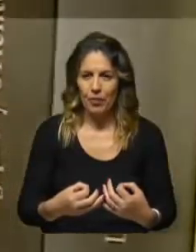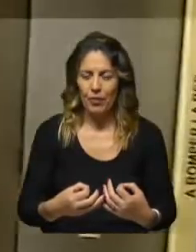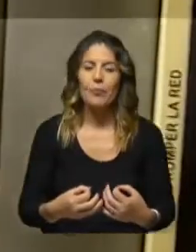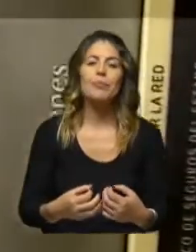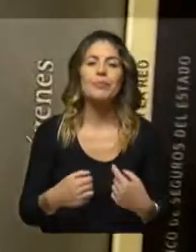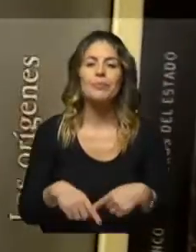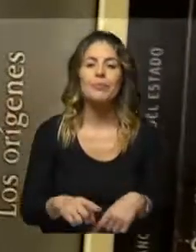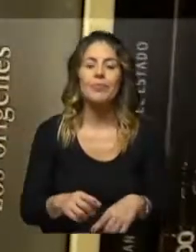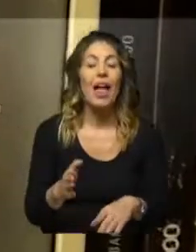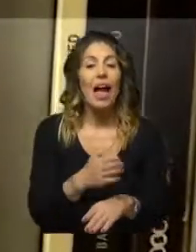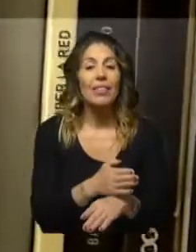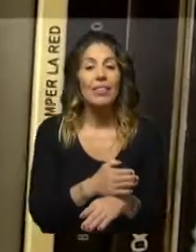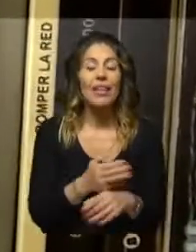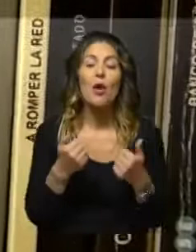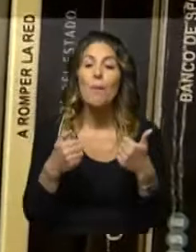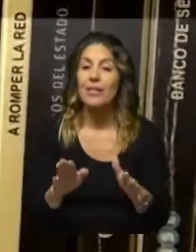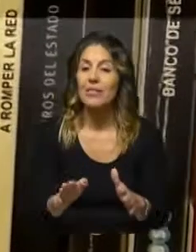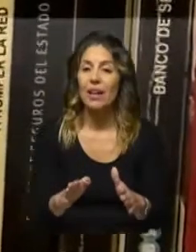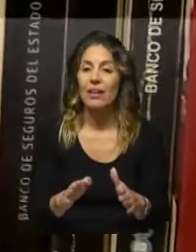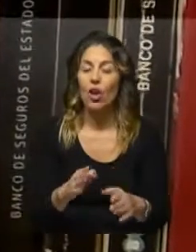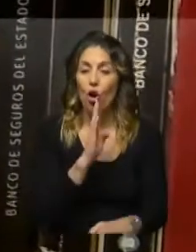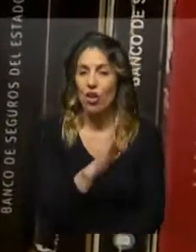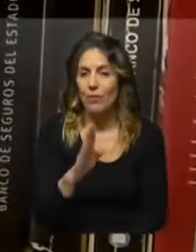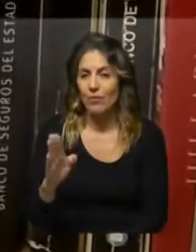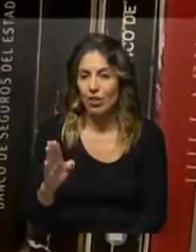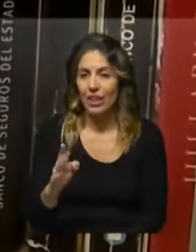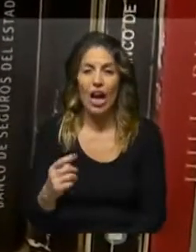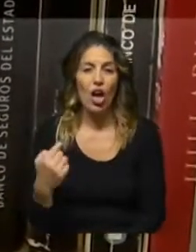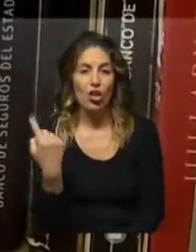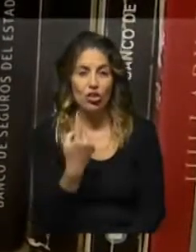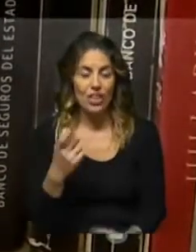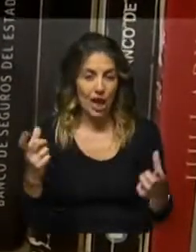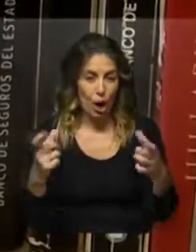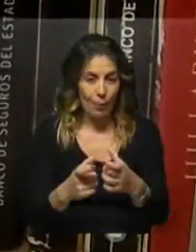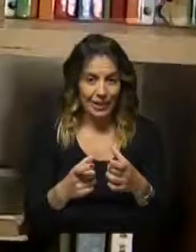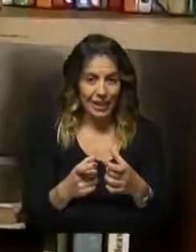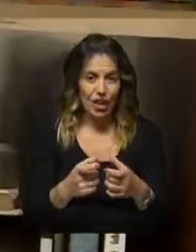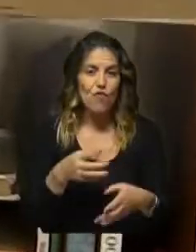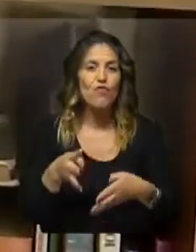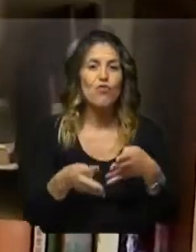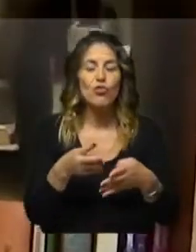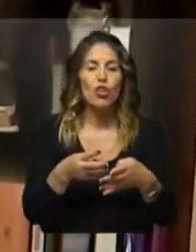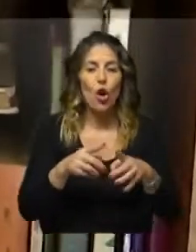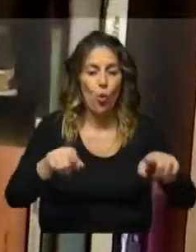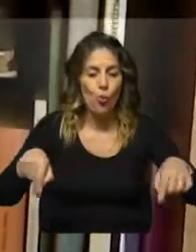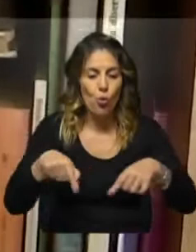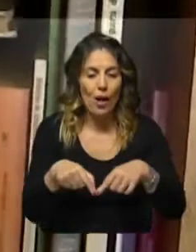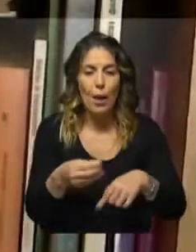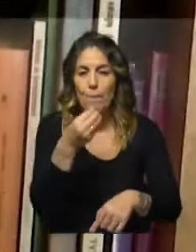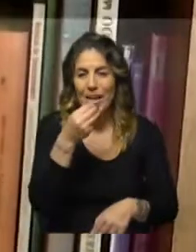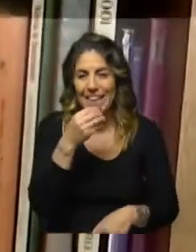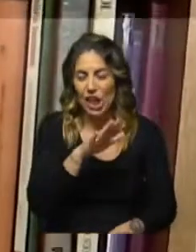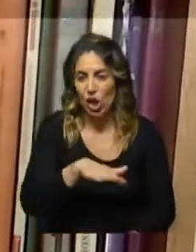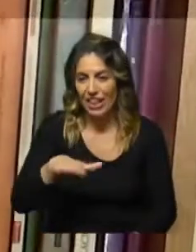libros. Antes de empezar con la biblioteca, nosotros en este comité funcionó un merendero de niños que